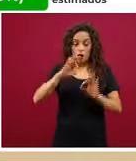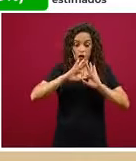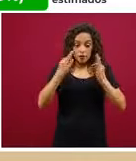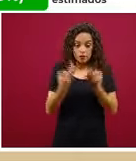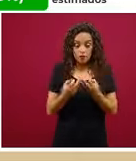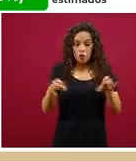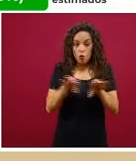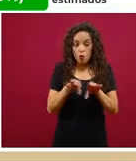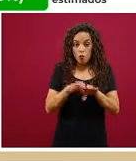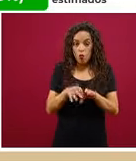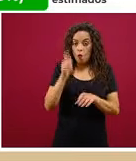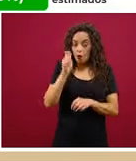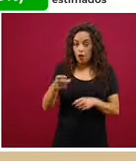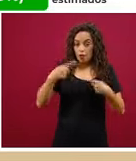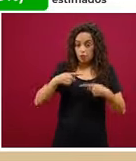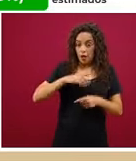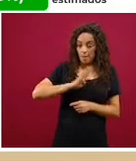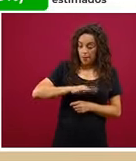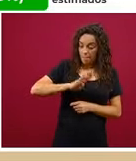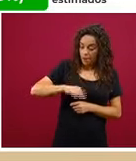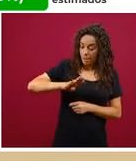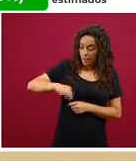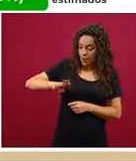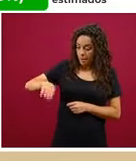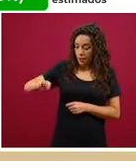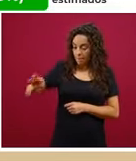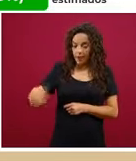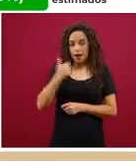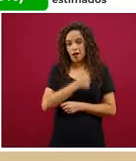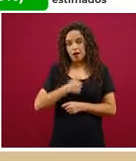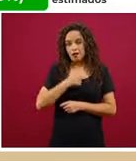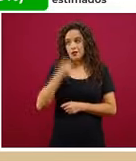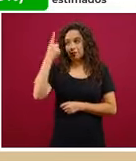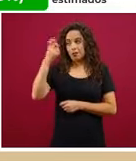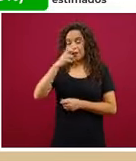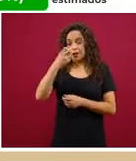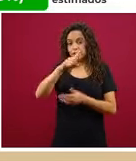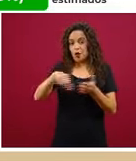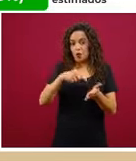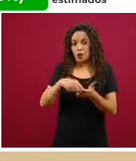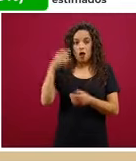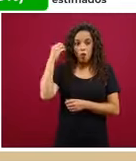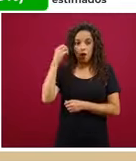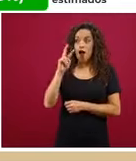comportado los decesos, las personas que lamentablemente han fallecido en Oaxaca, tuvo una ondulación ya para la semana